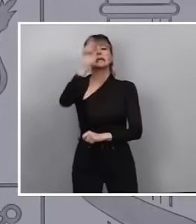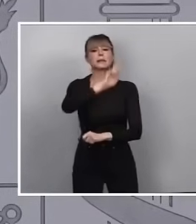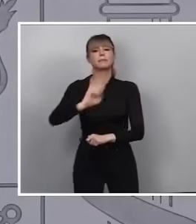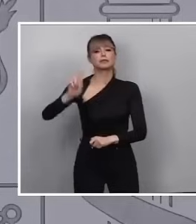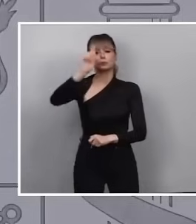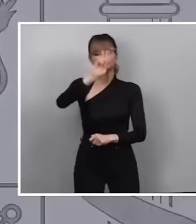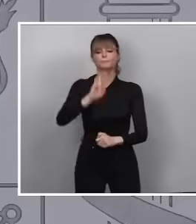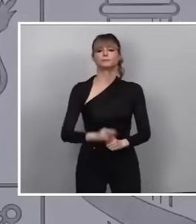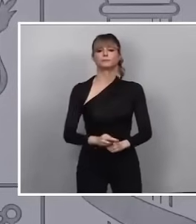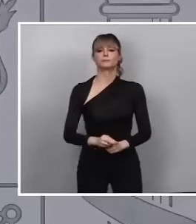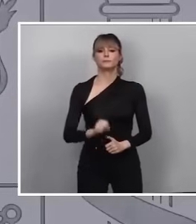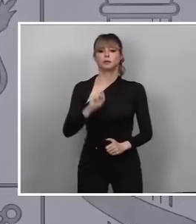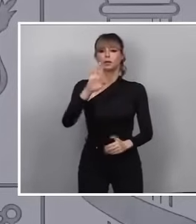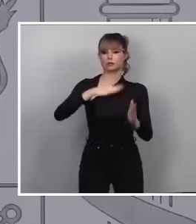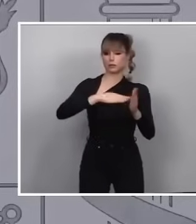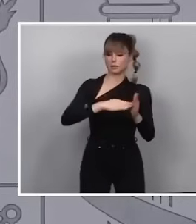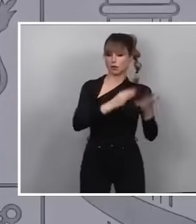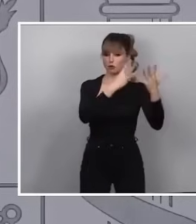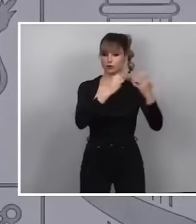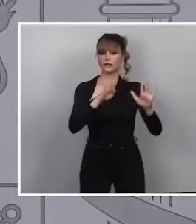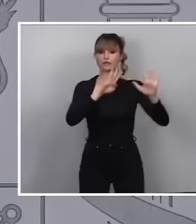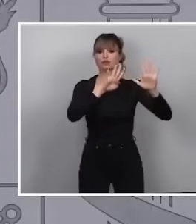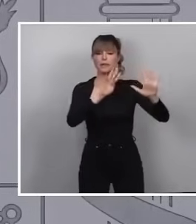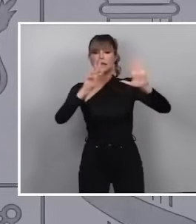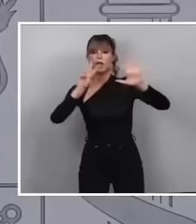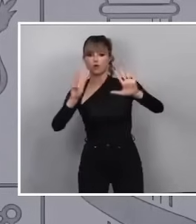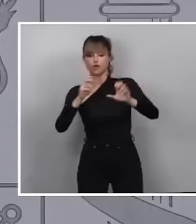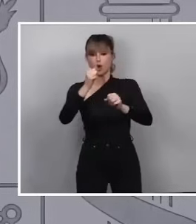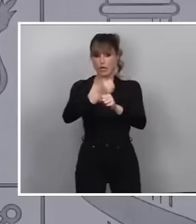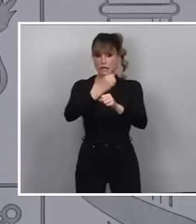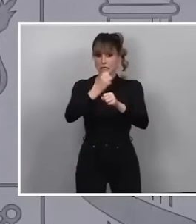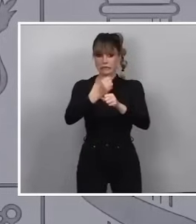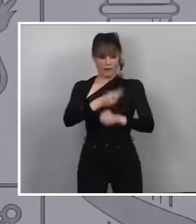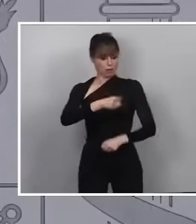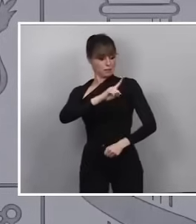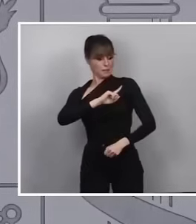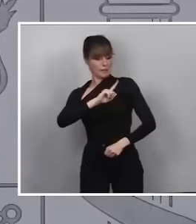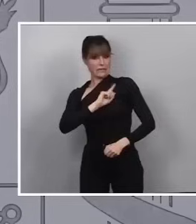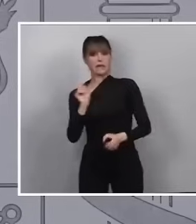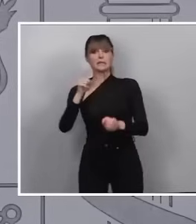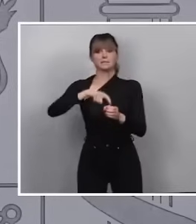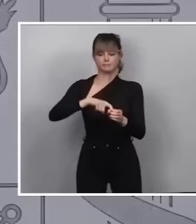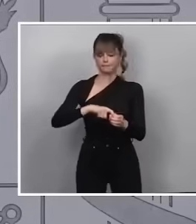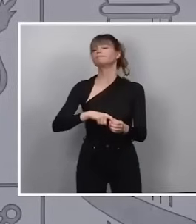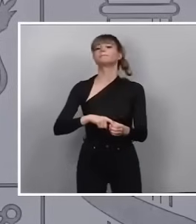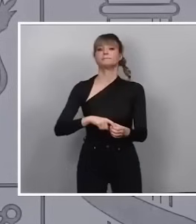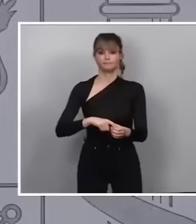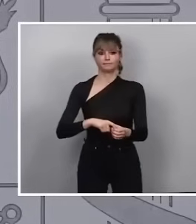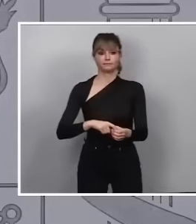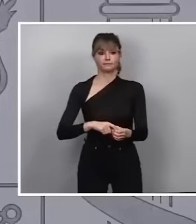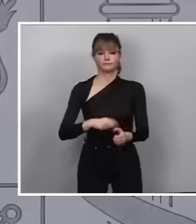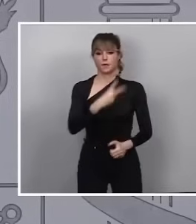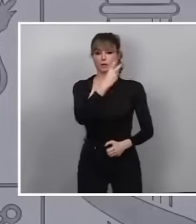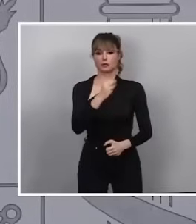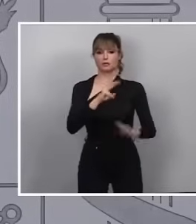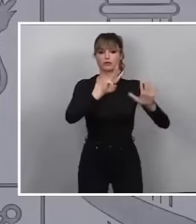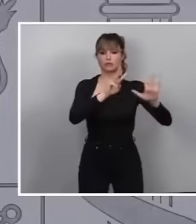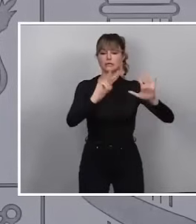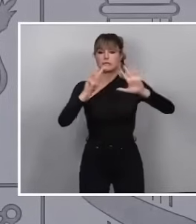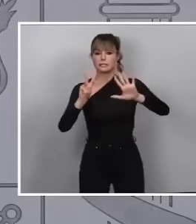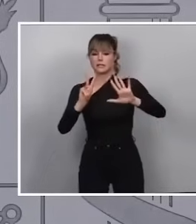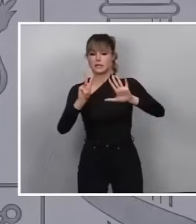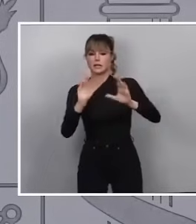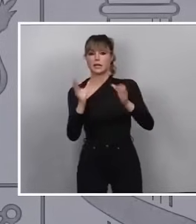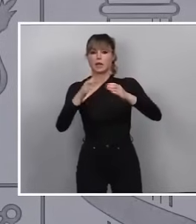repito 14898 efectivos de las fuerzas armadas 287